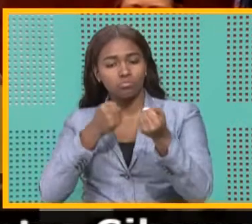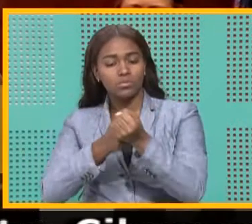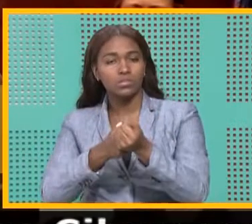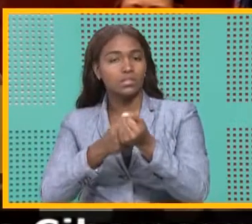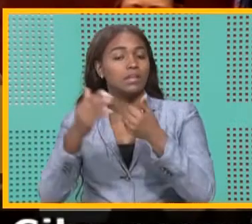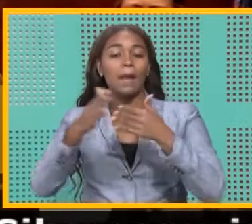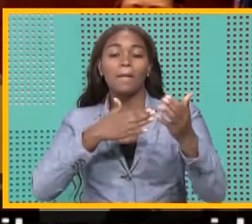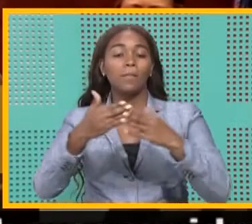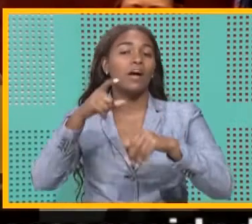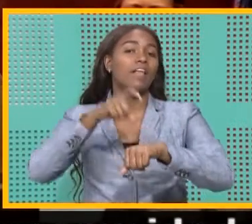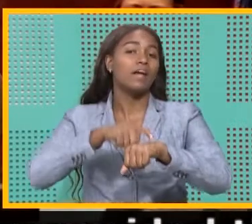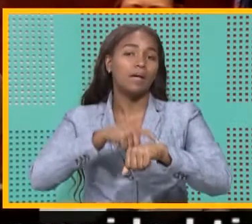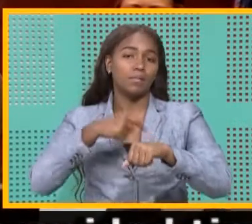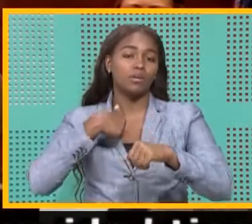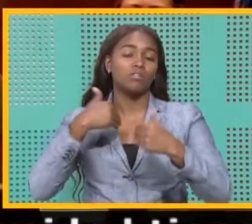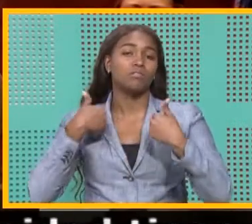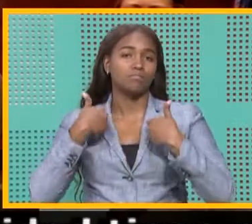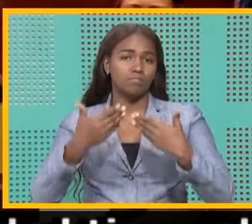sea necesario.